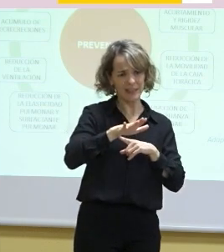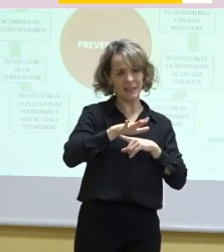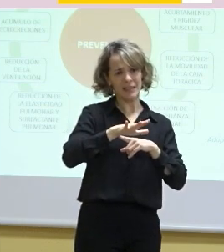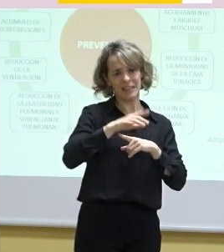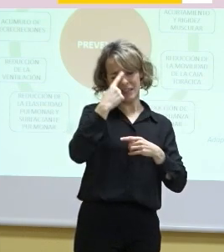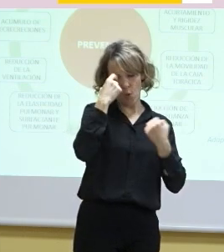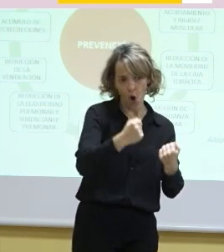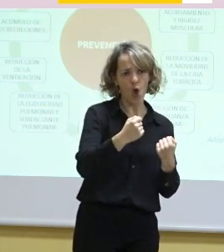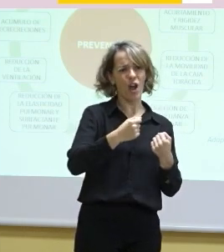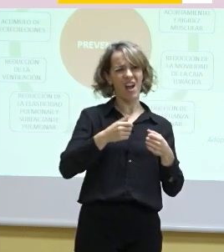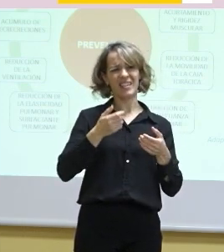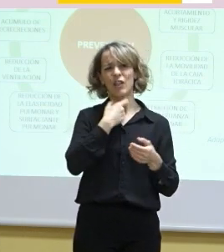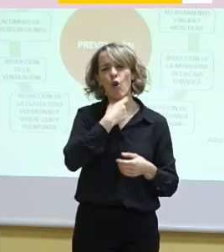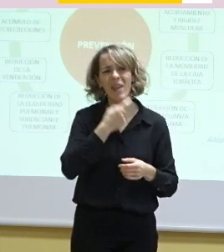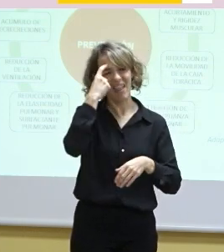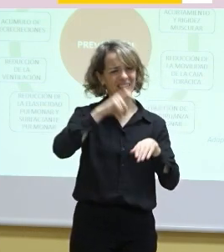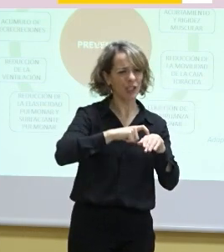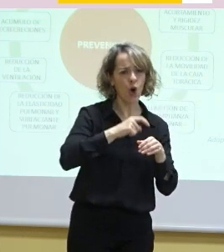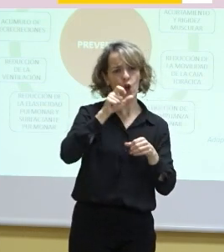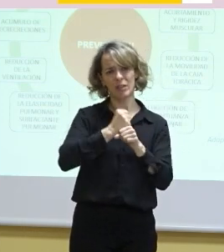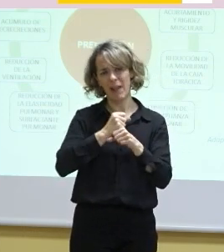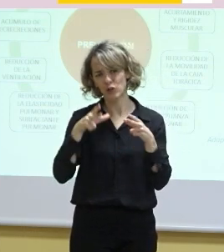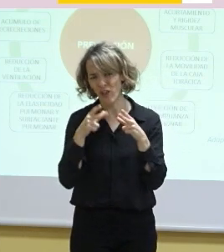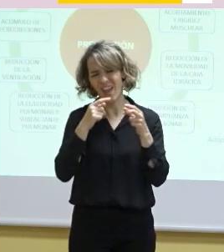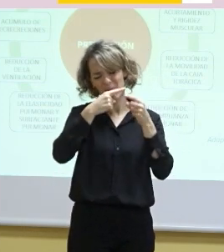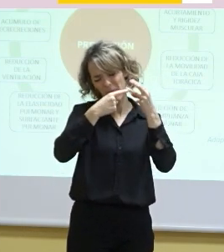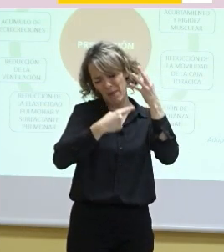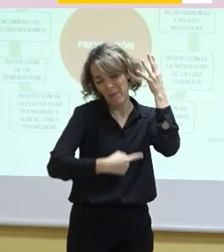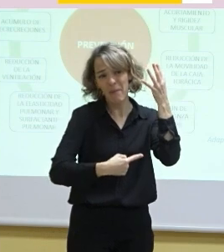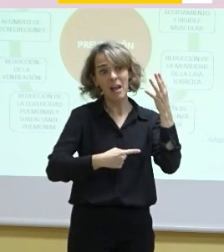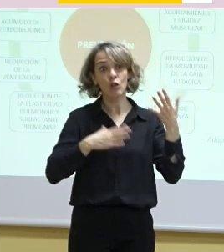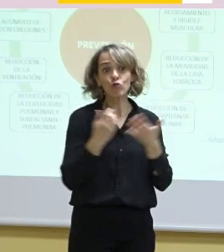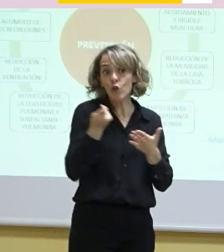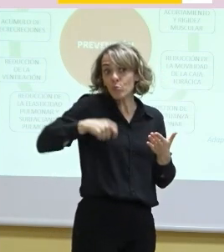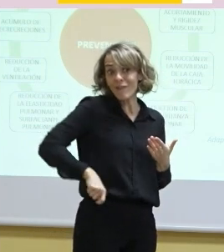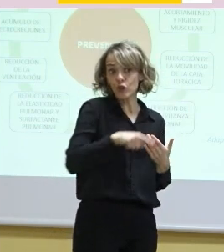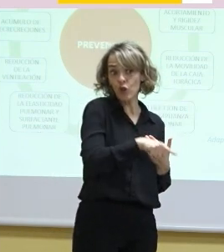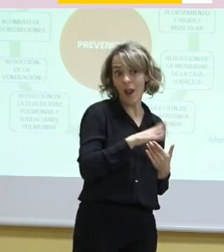ocupacionales, fisioterapeutas, logopedas, psicólogos, trabajadores sociales, etcétera, conozcan también esta